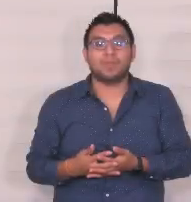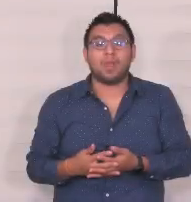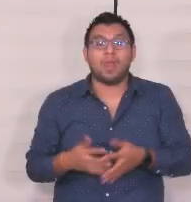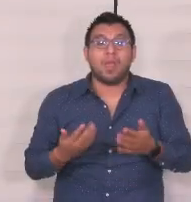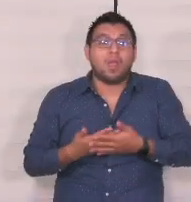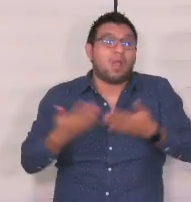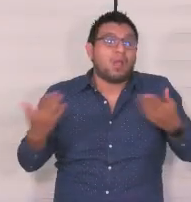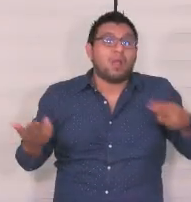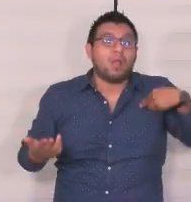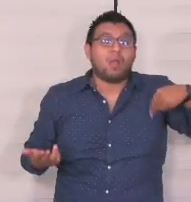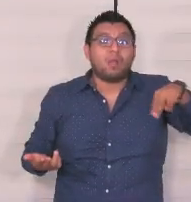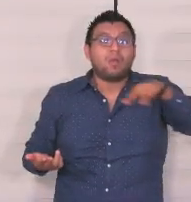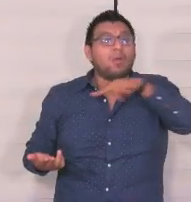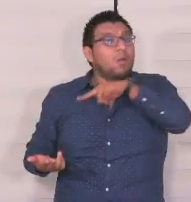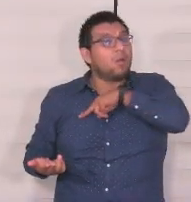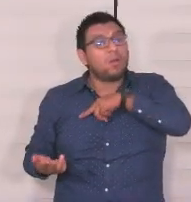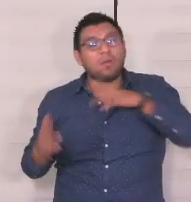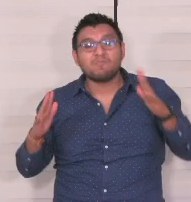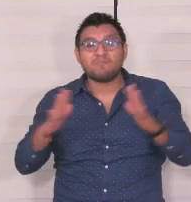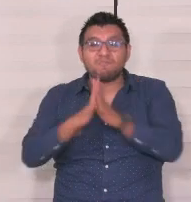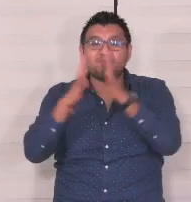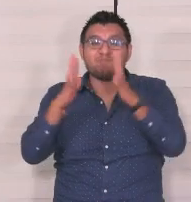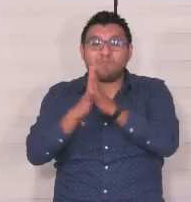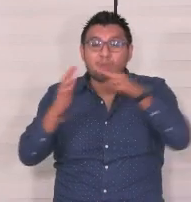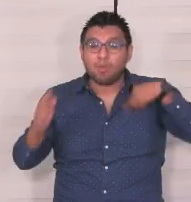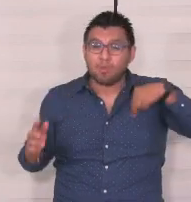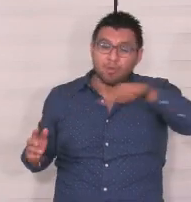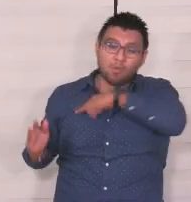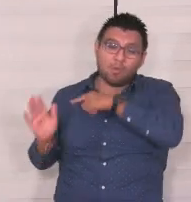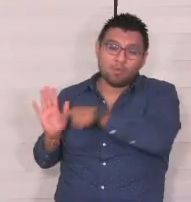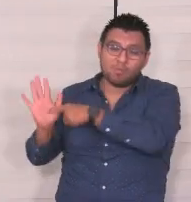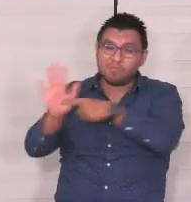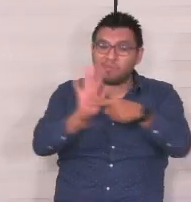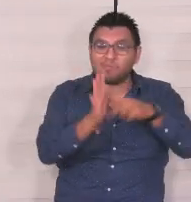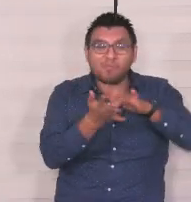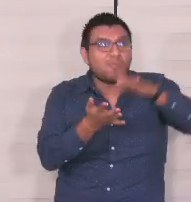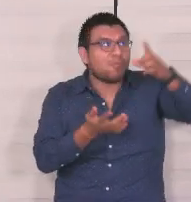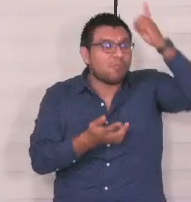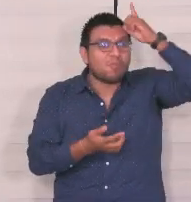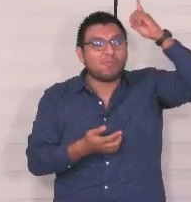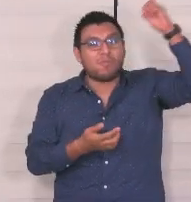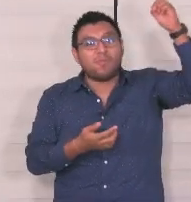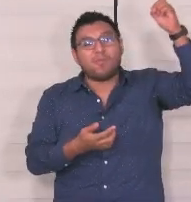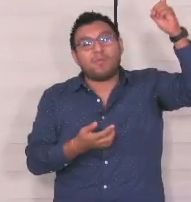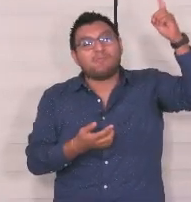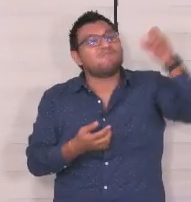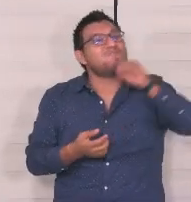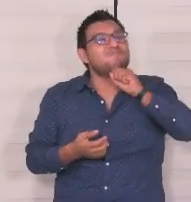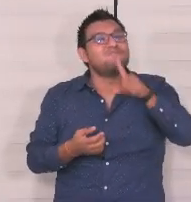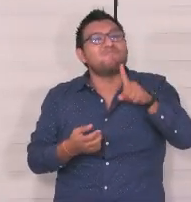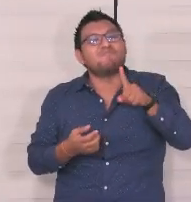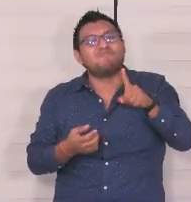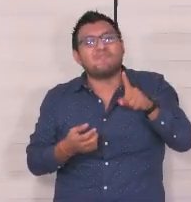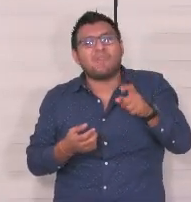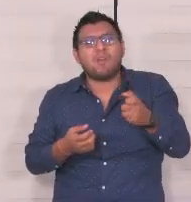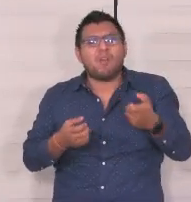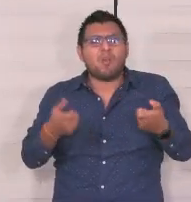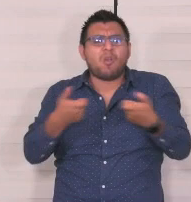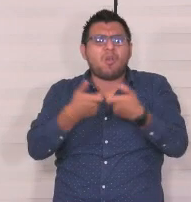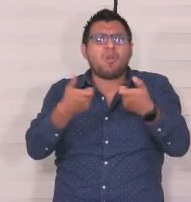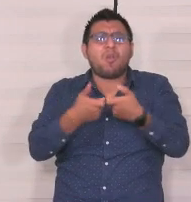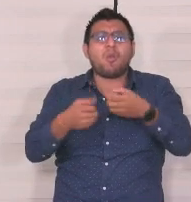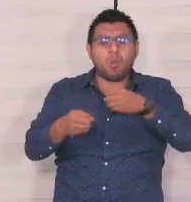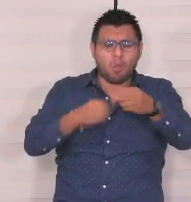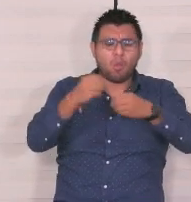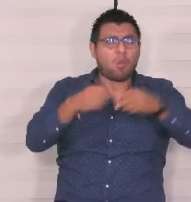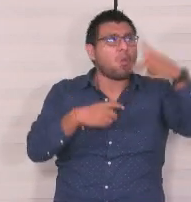Es ahora nuestro turno de poder mostrar nuestra gratitud a Dios y a la vez colaborar en la obra